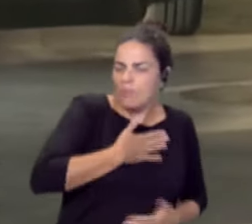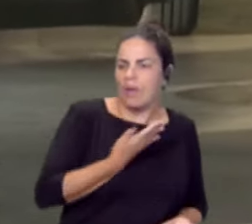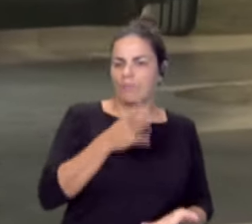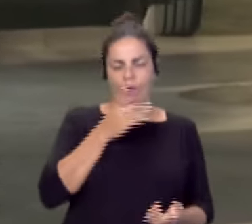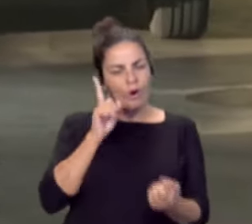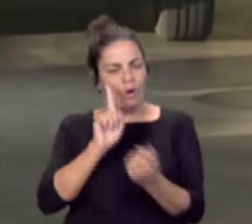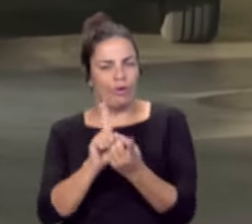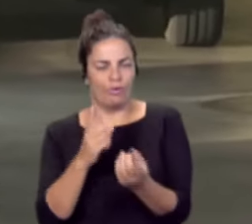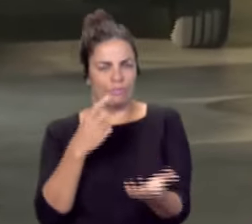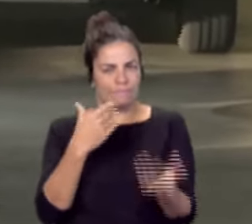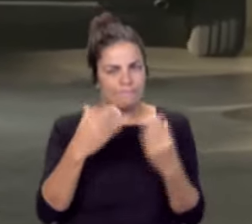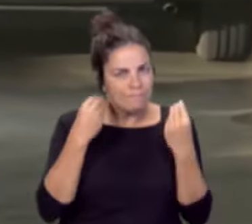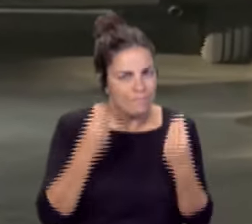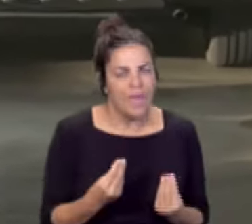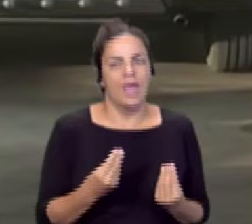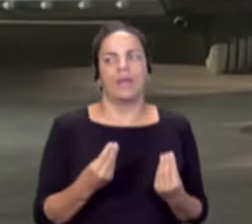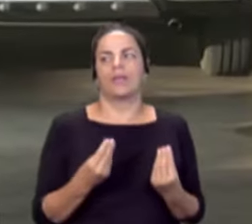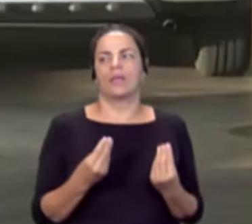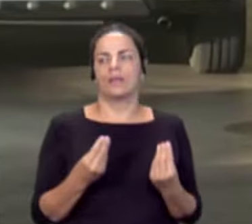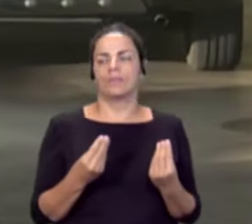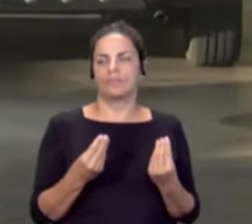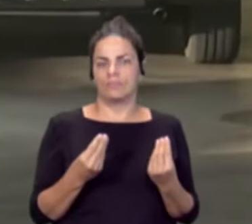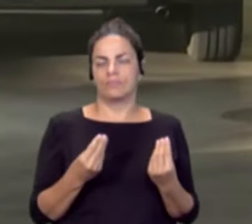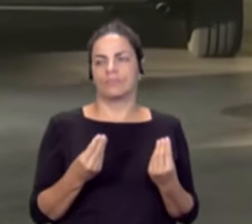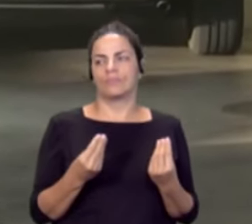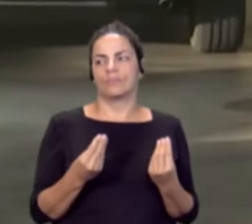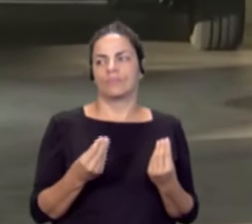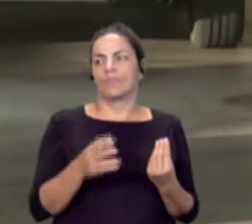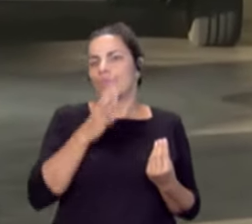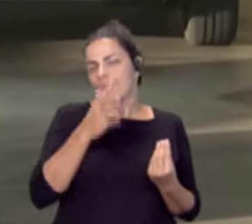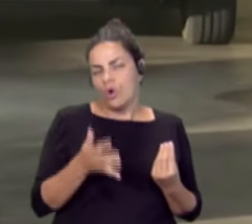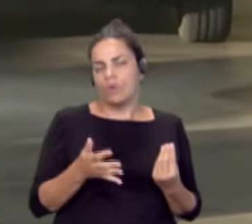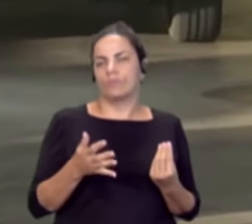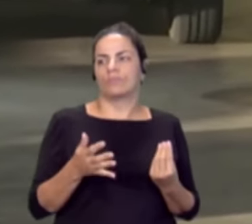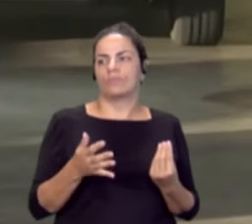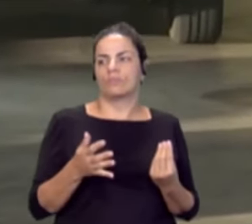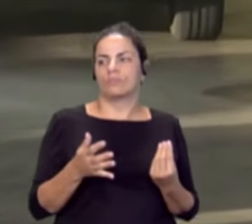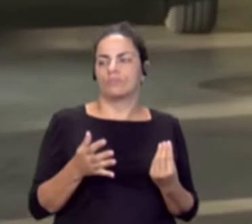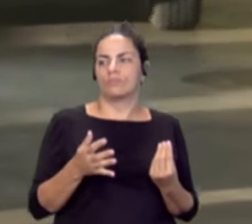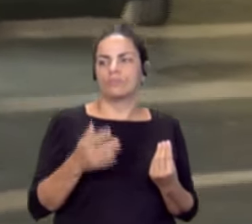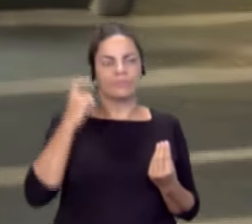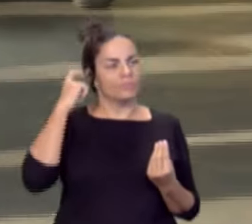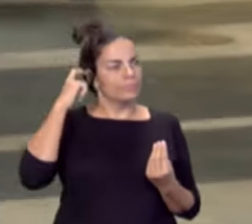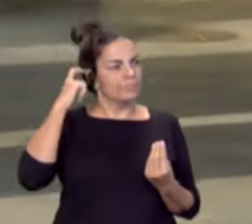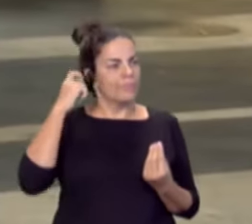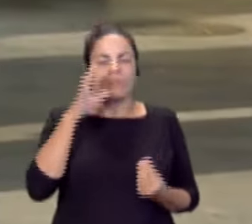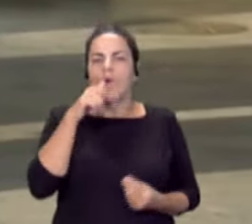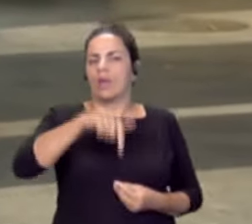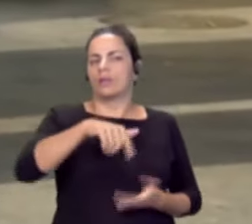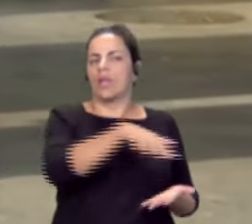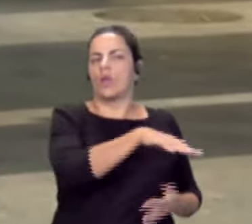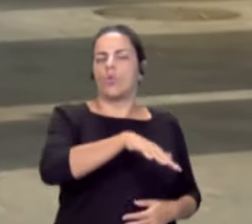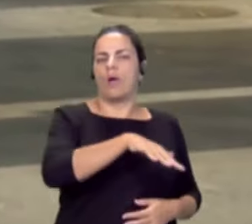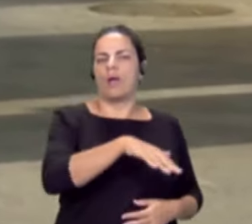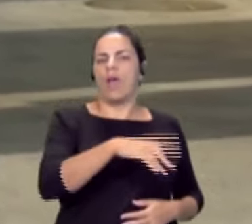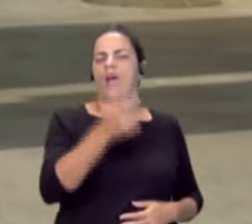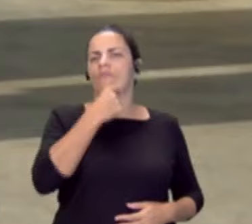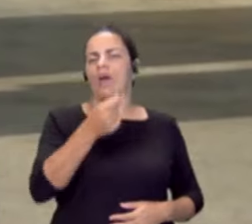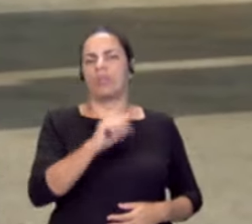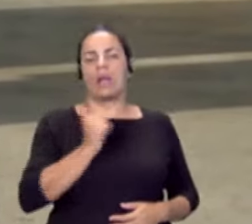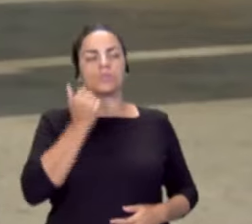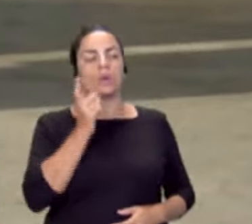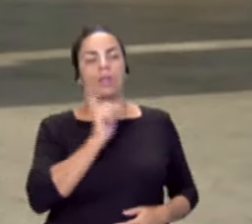de al no tener precisamente un sitio de paso, sino que tienes que venir únicamente exclusivamente a repostar